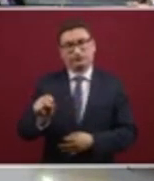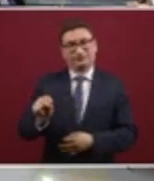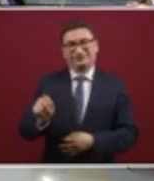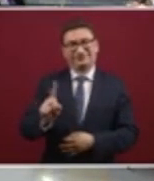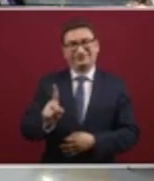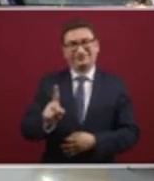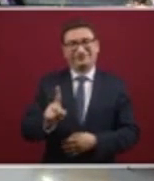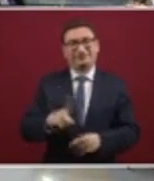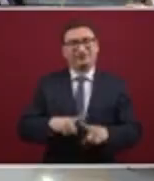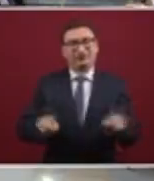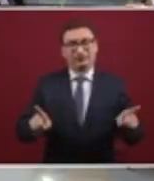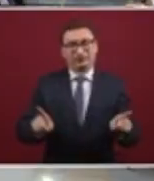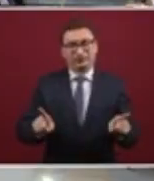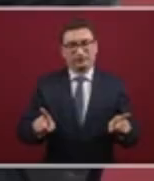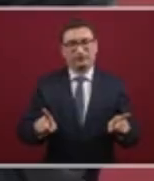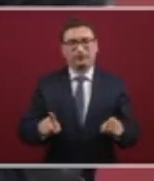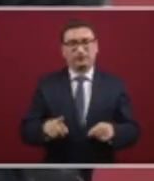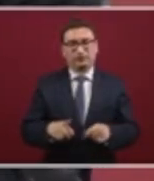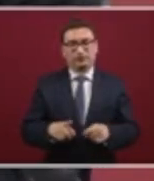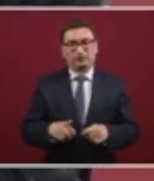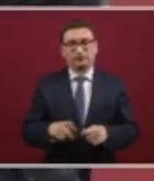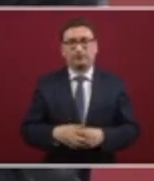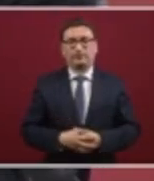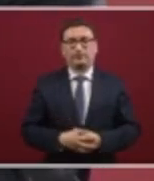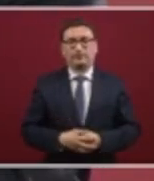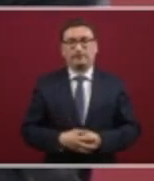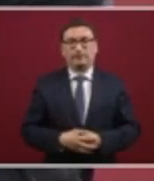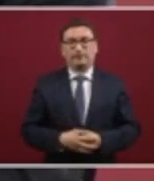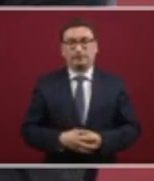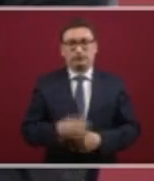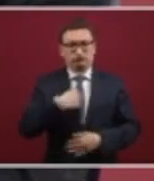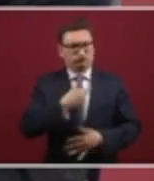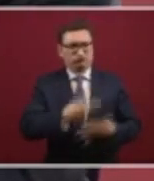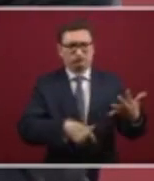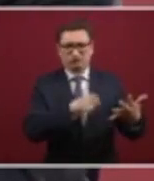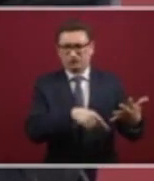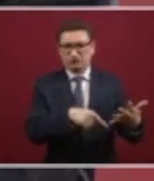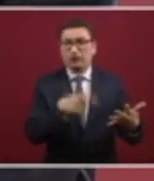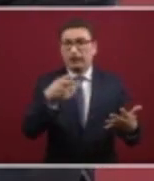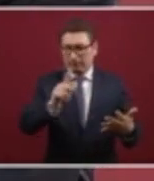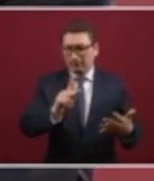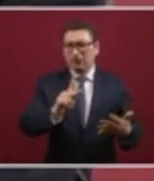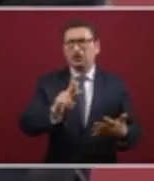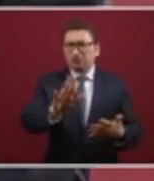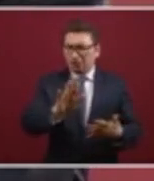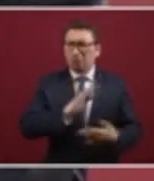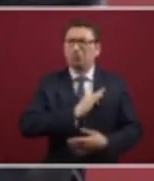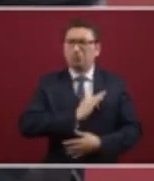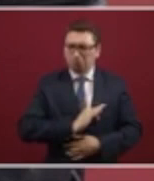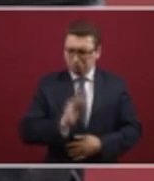No era para esto, tengo entendido. Pero podríamos